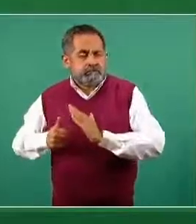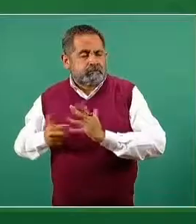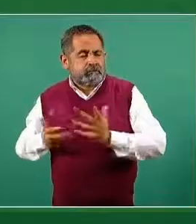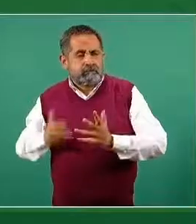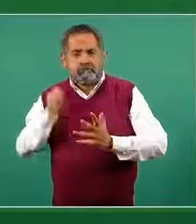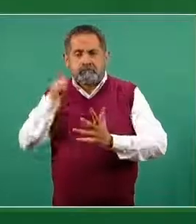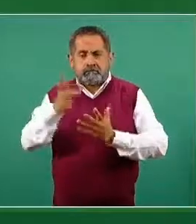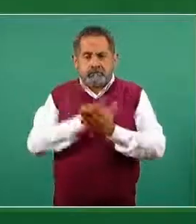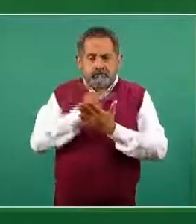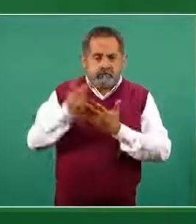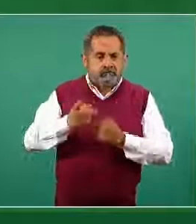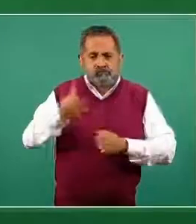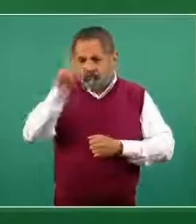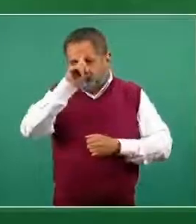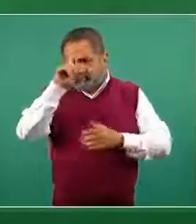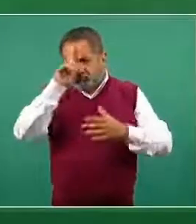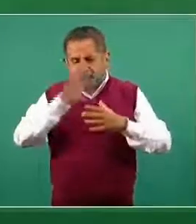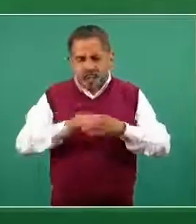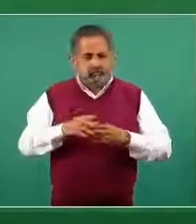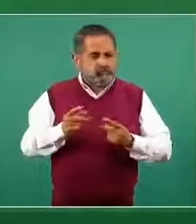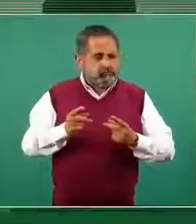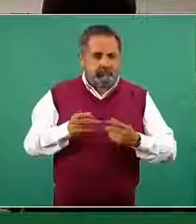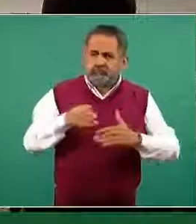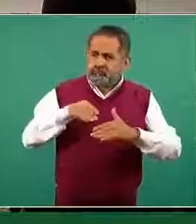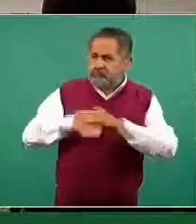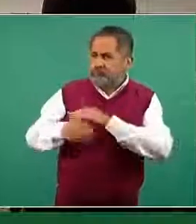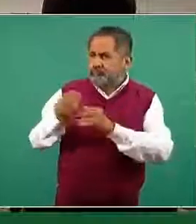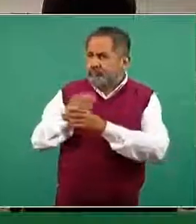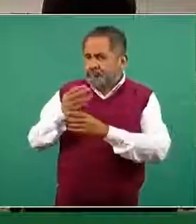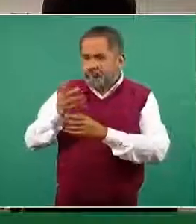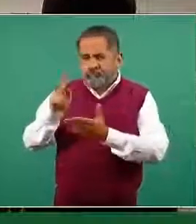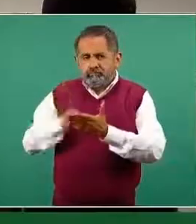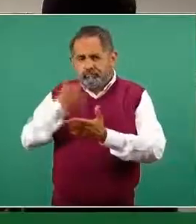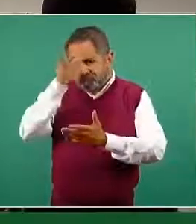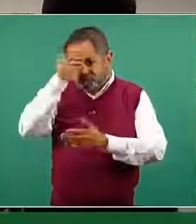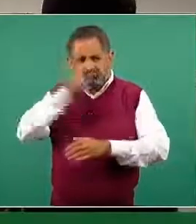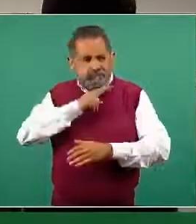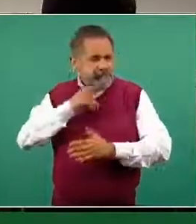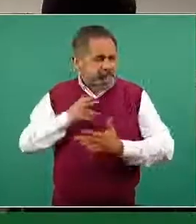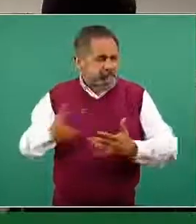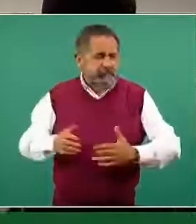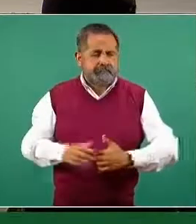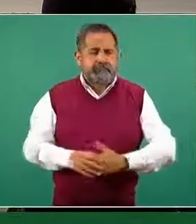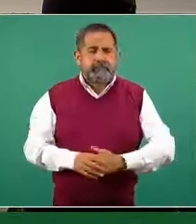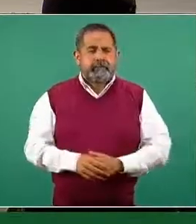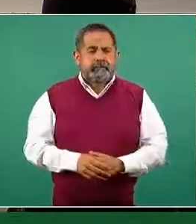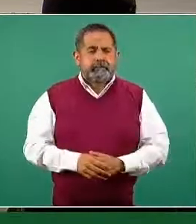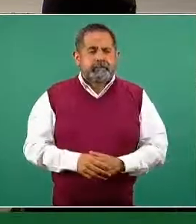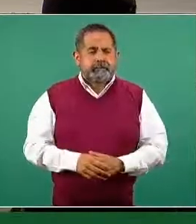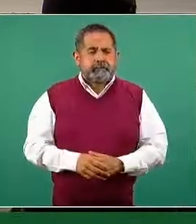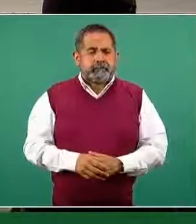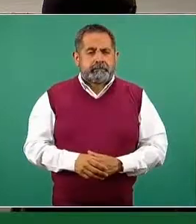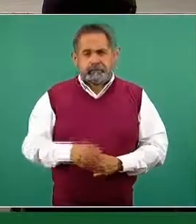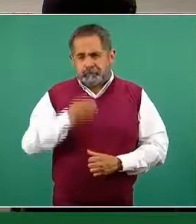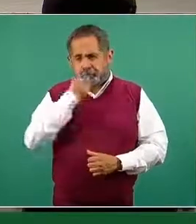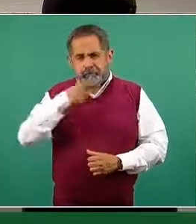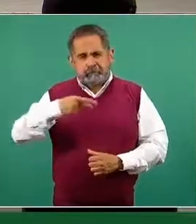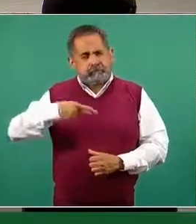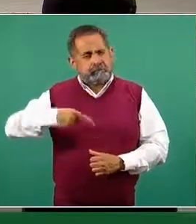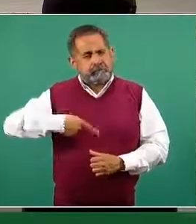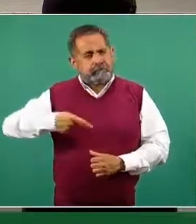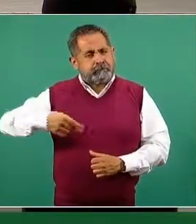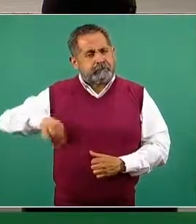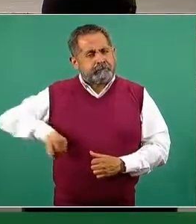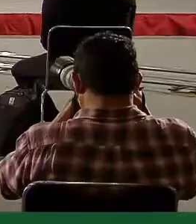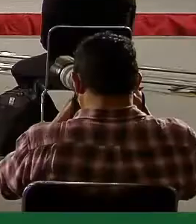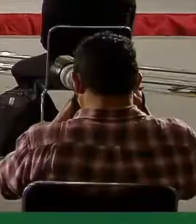algún programa que les ayude a volver más pronto a clases? Gracias. Unas preguntas interesantes, ya lo hemos tratado